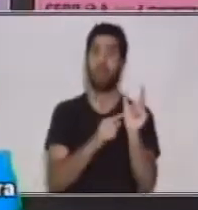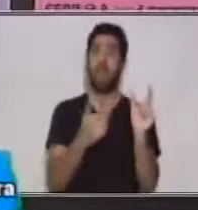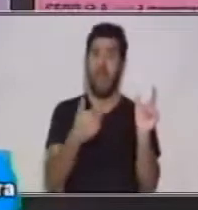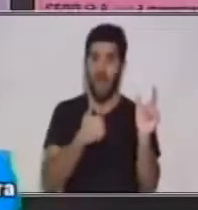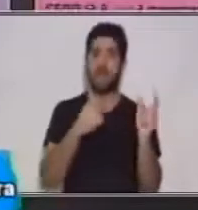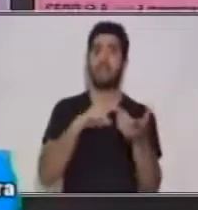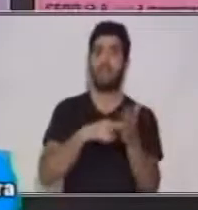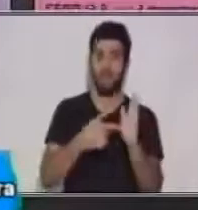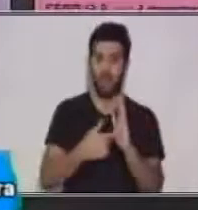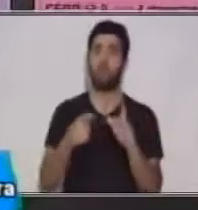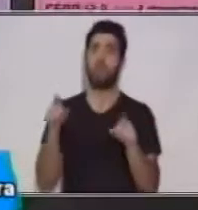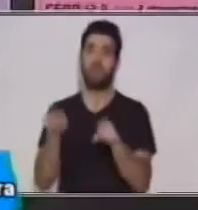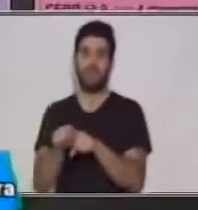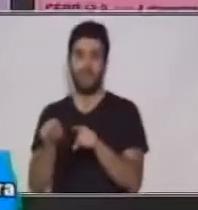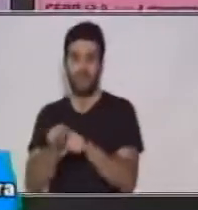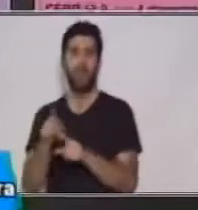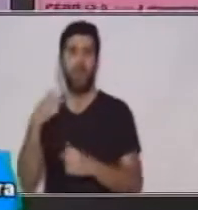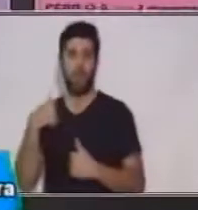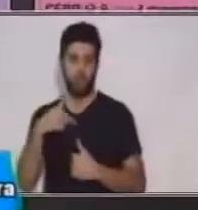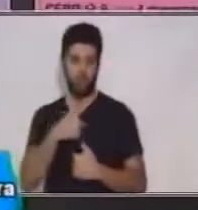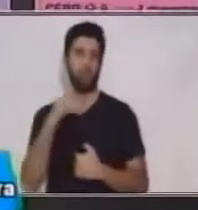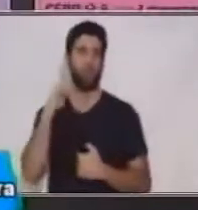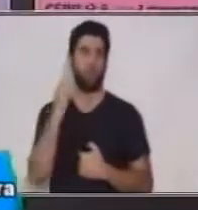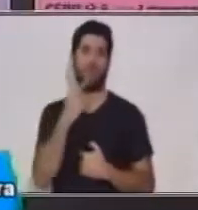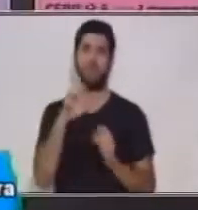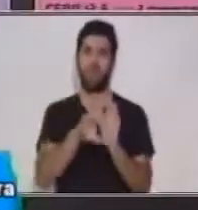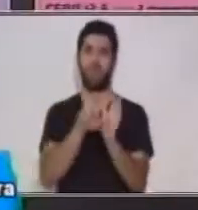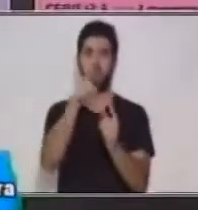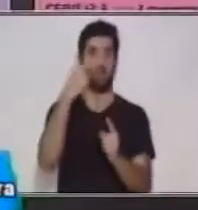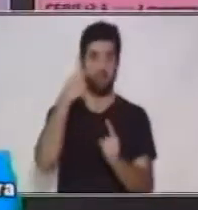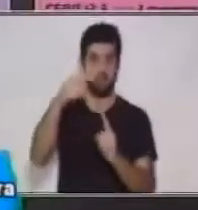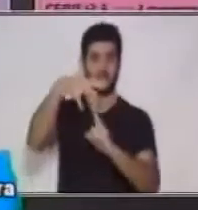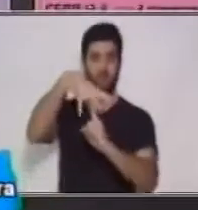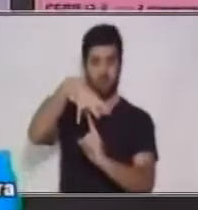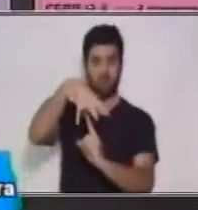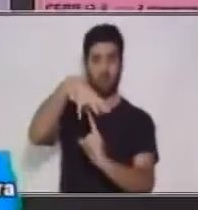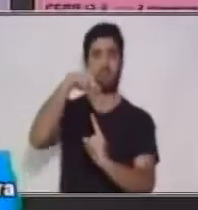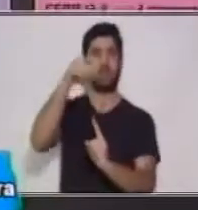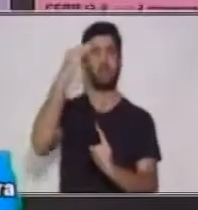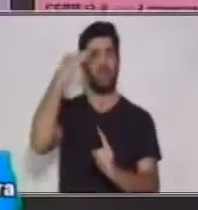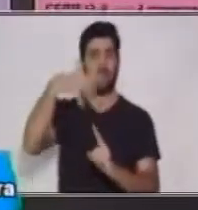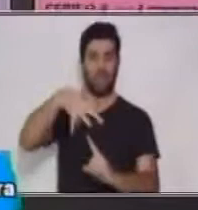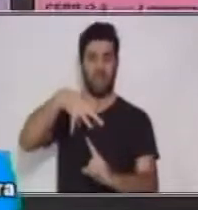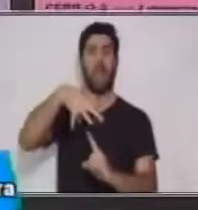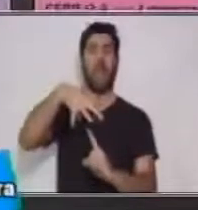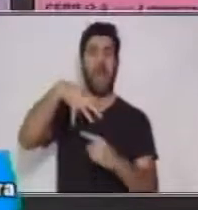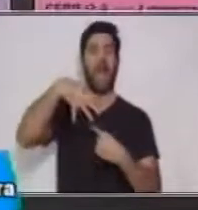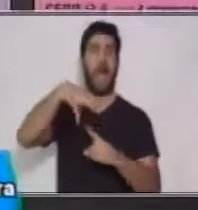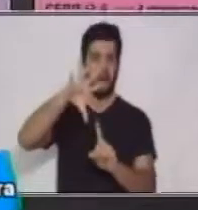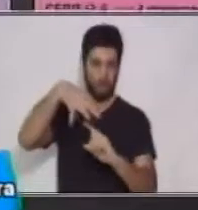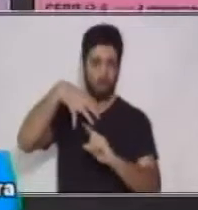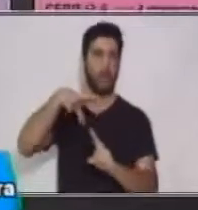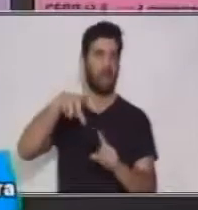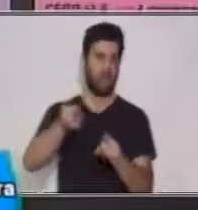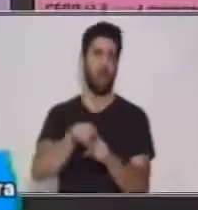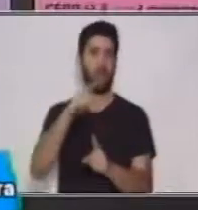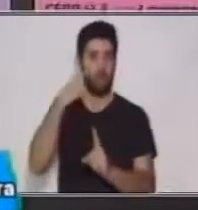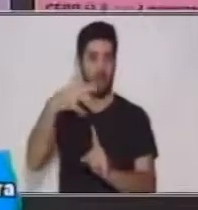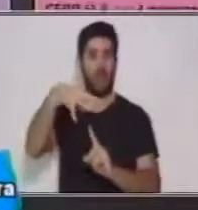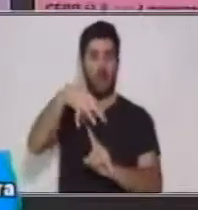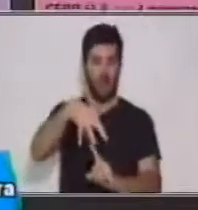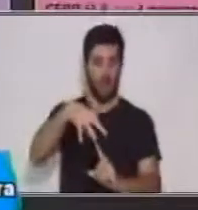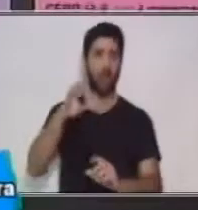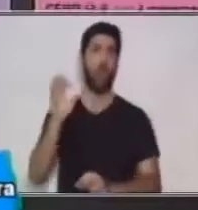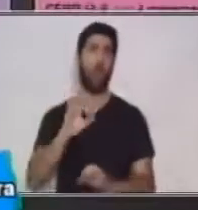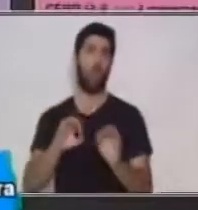Es algo pequeño de la palabra. Por ejemplo, la palabra o la letra O. ¿Tiene